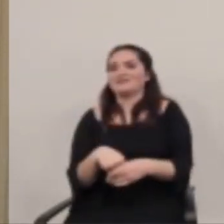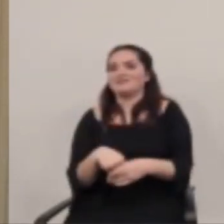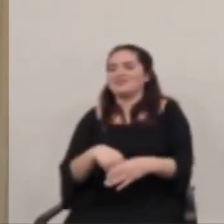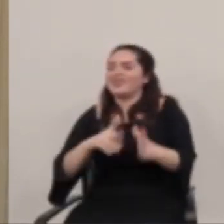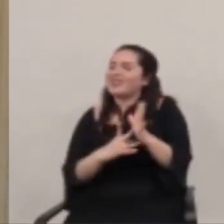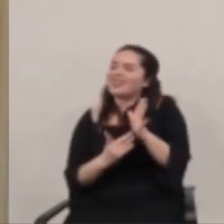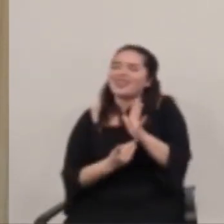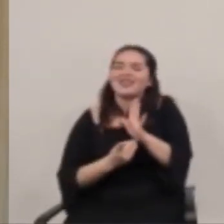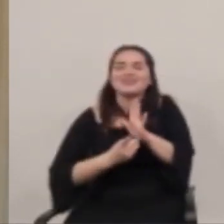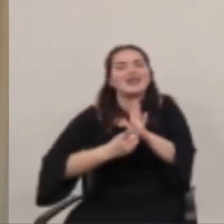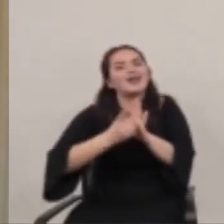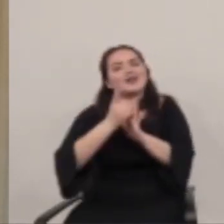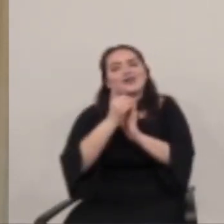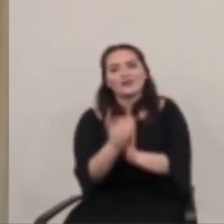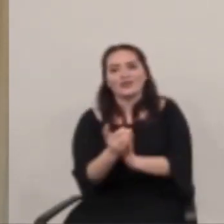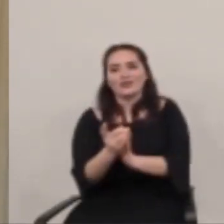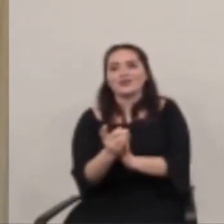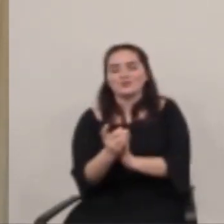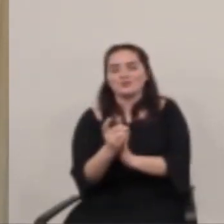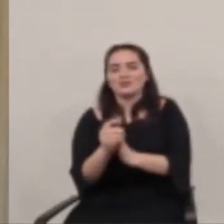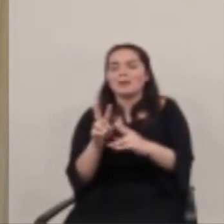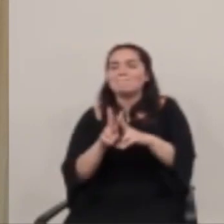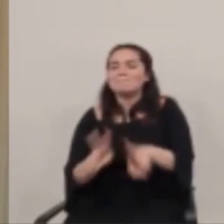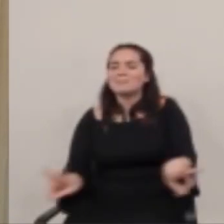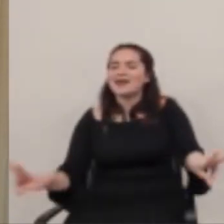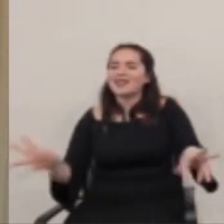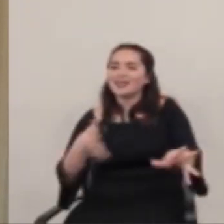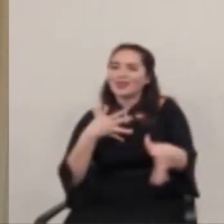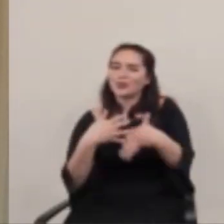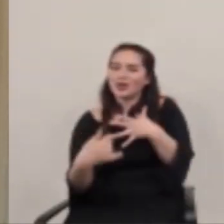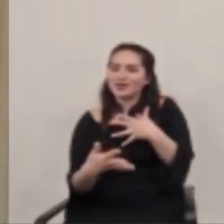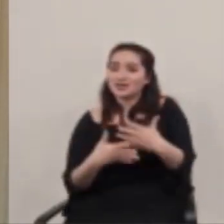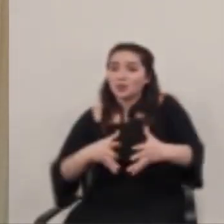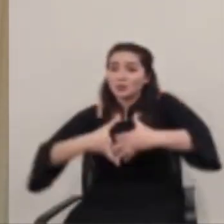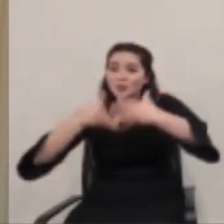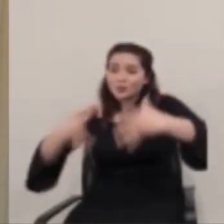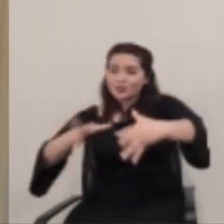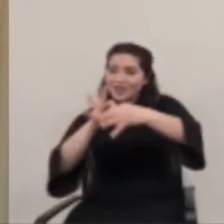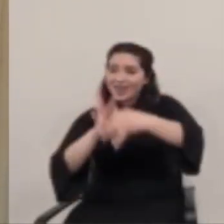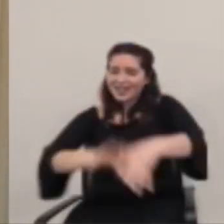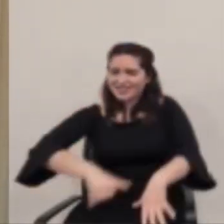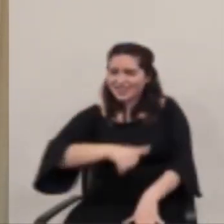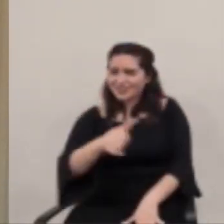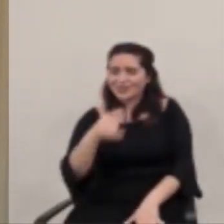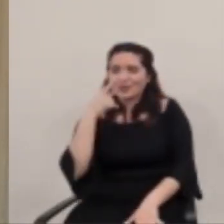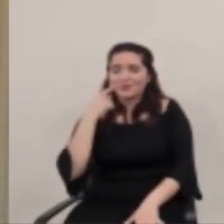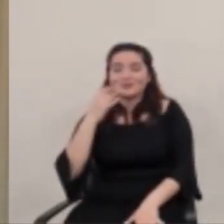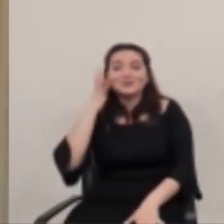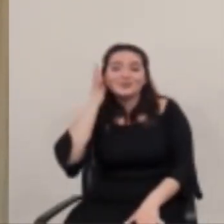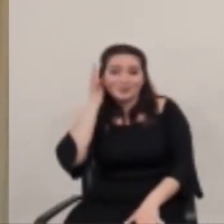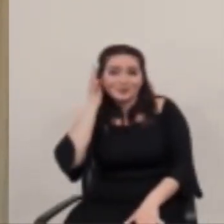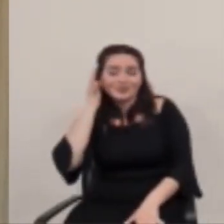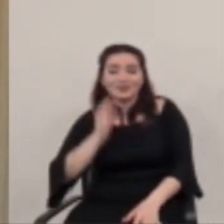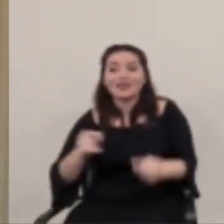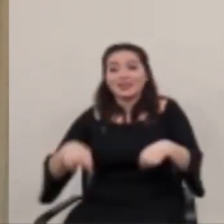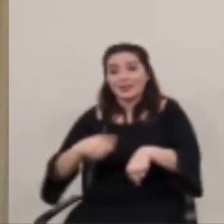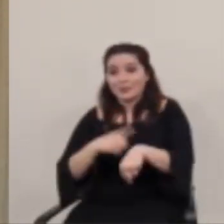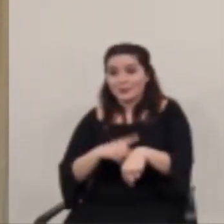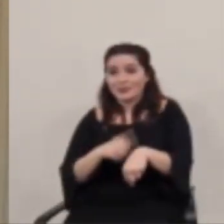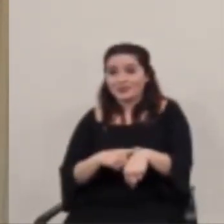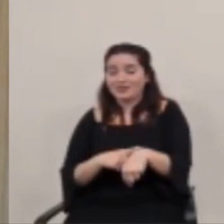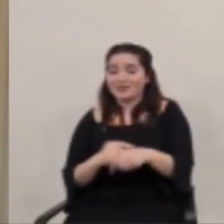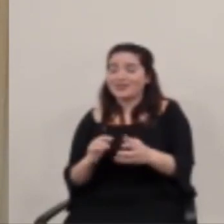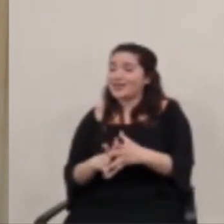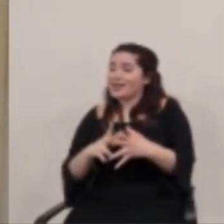desarrollo armónico y en paz con la naturaleza. Así que muchas gracias a todas, a todos por este momento y por este tremendo